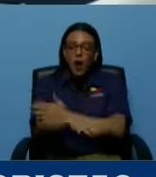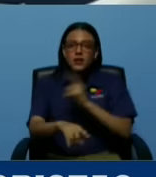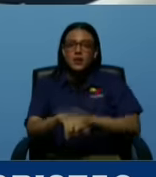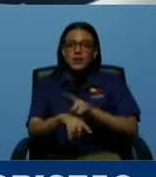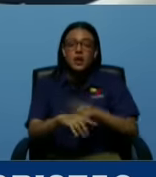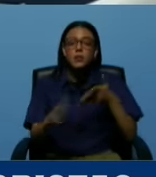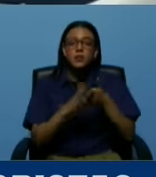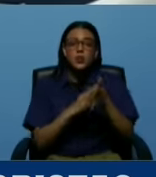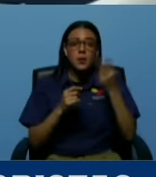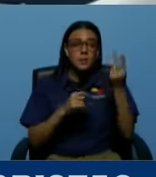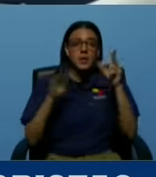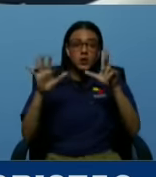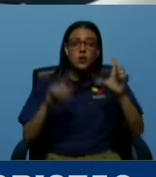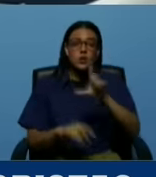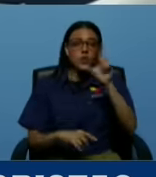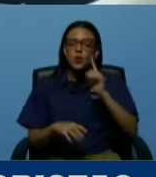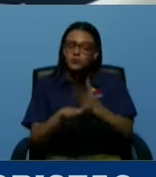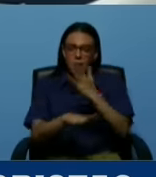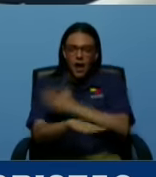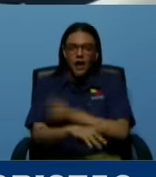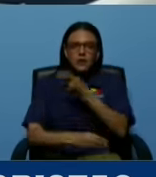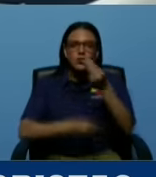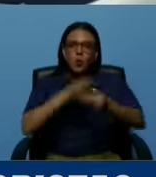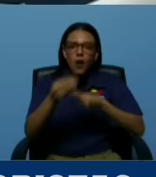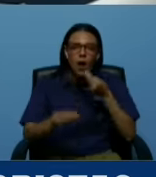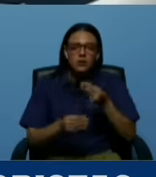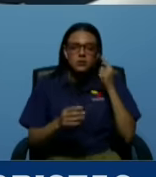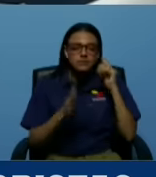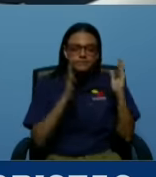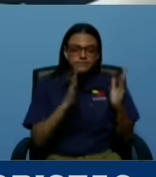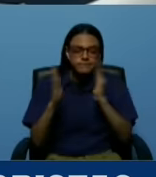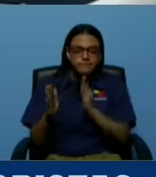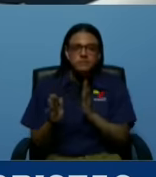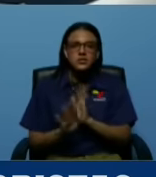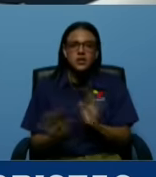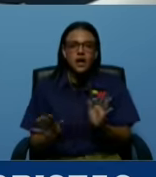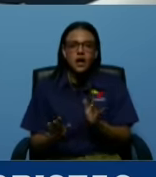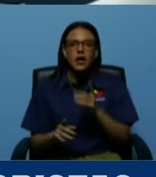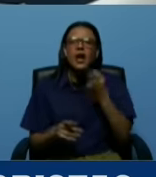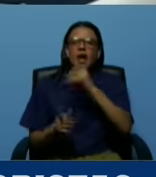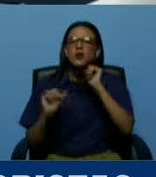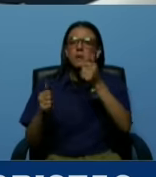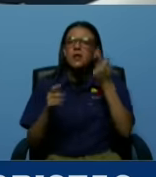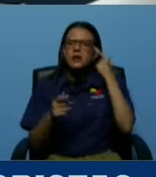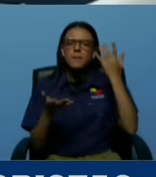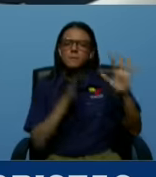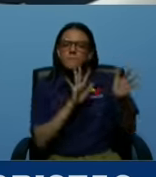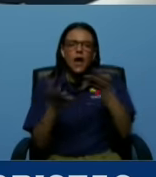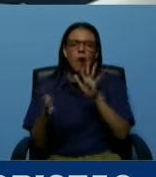julio, yo diría nuevamente, particularmente a partir de octubre